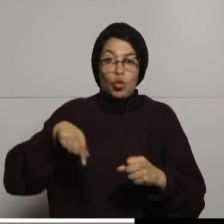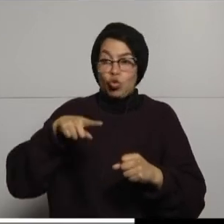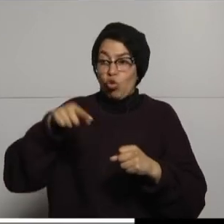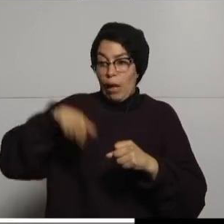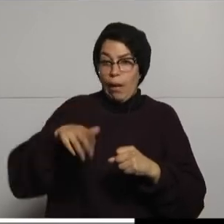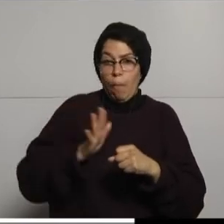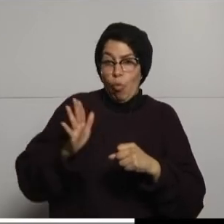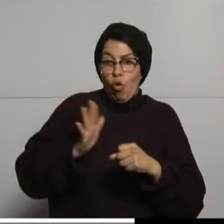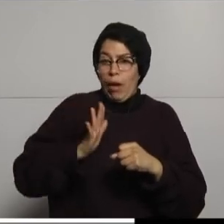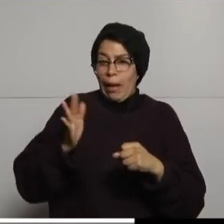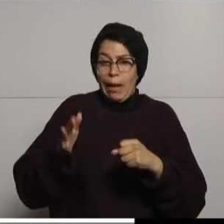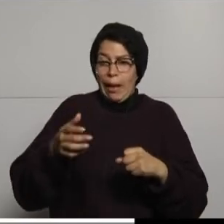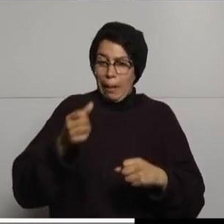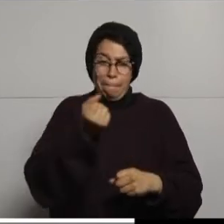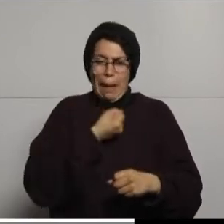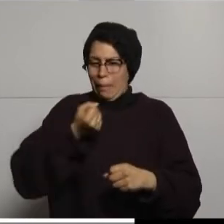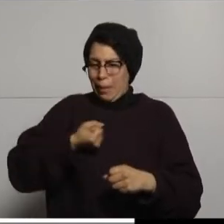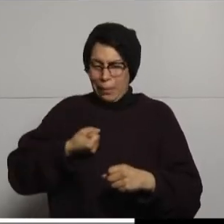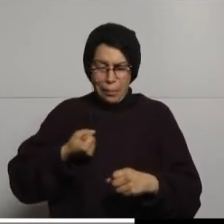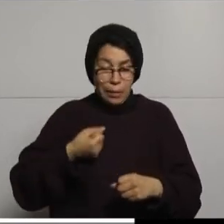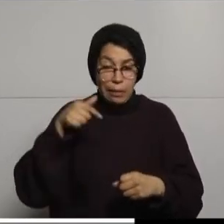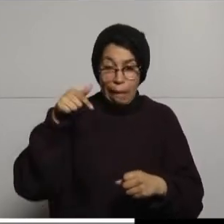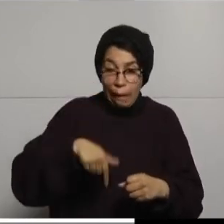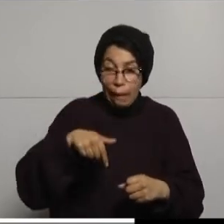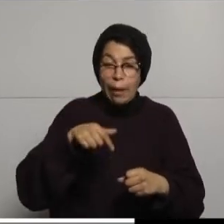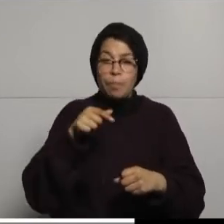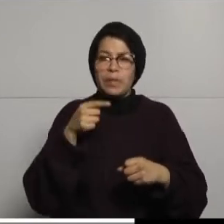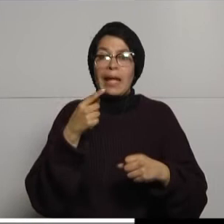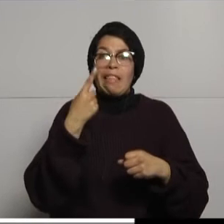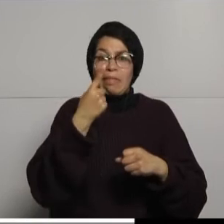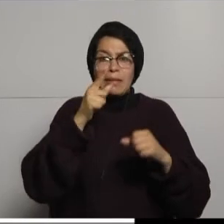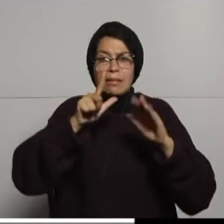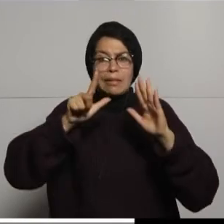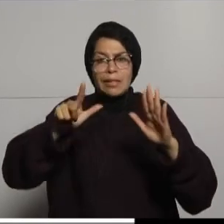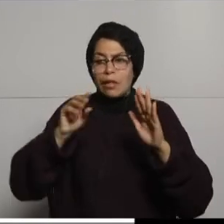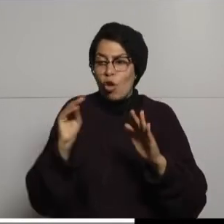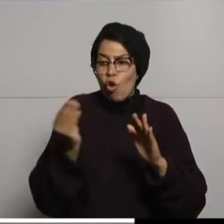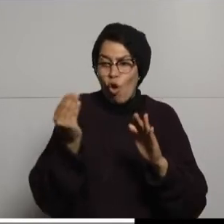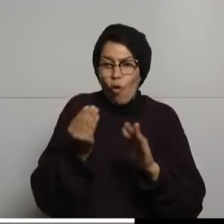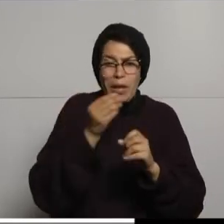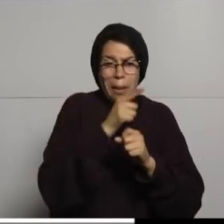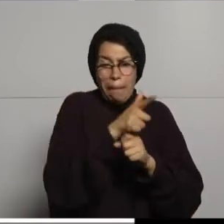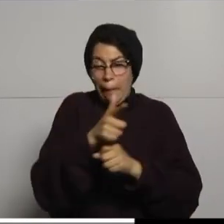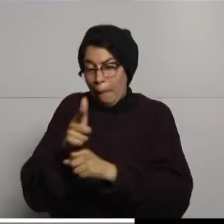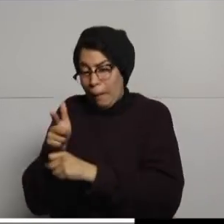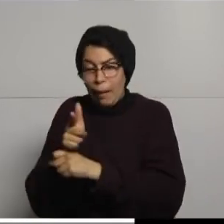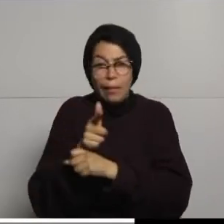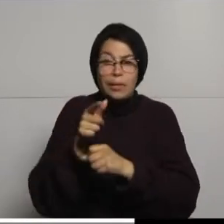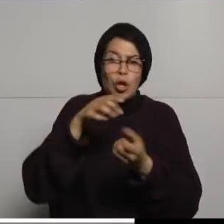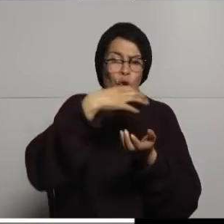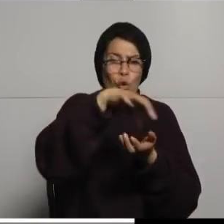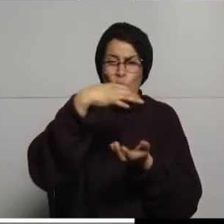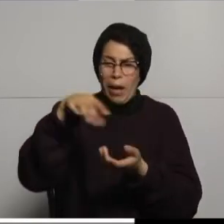matando. En los últimos 8 días han muerto 17 jóvenes en 3 masacres en 3 zonas del país, en